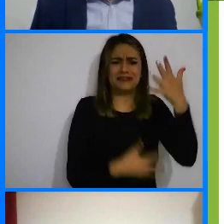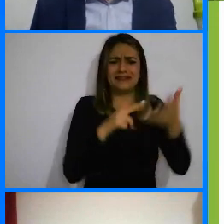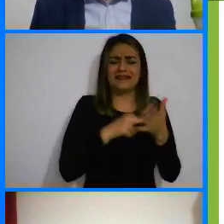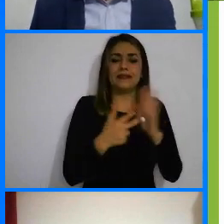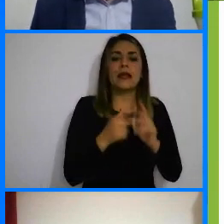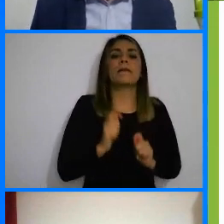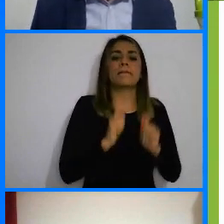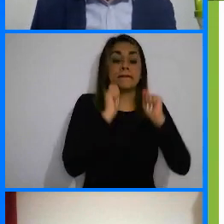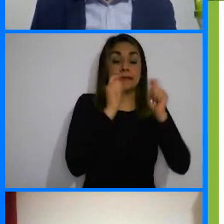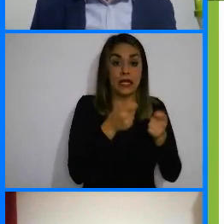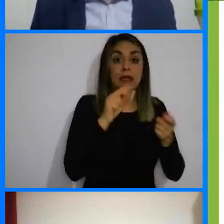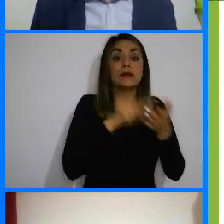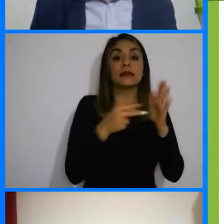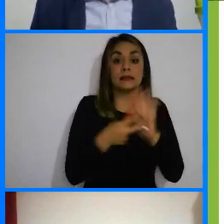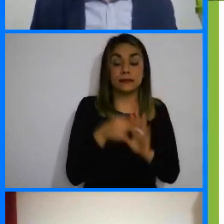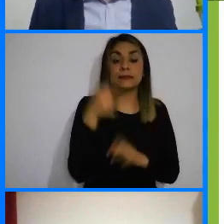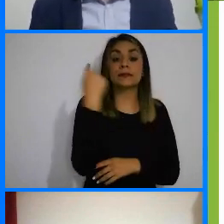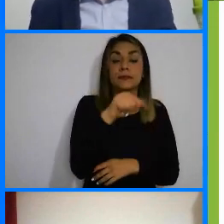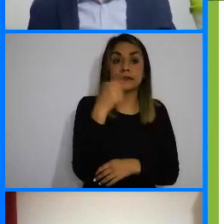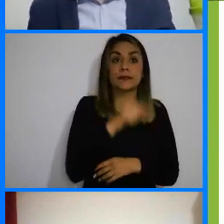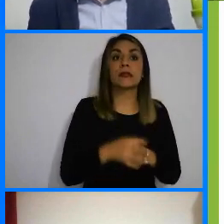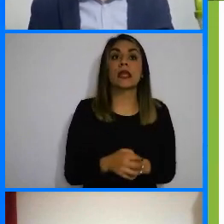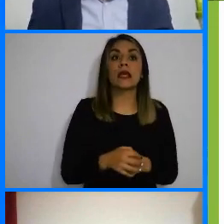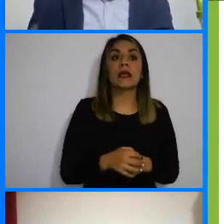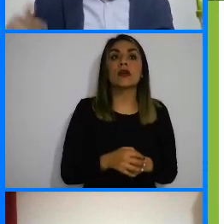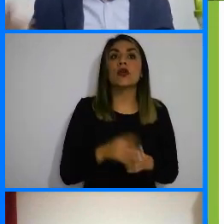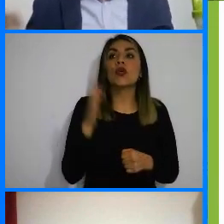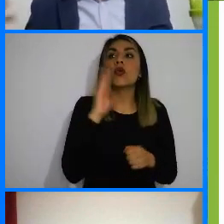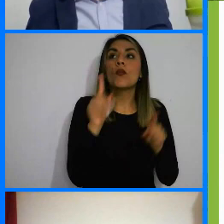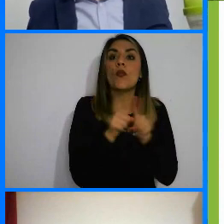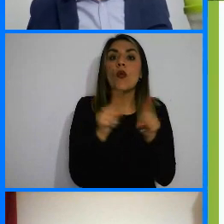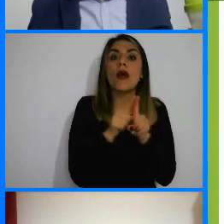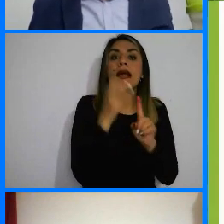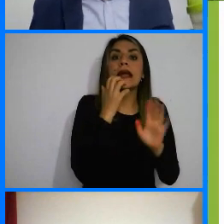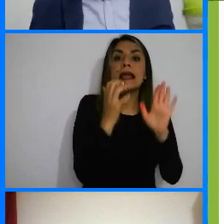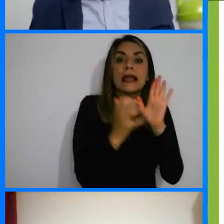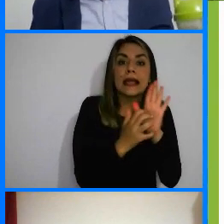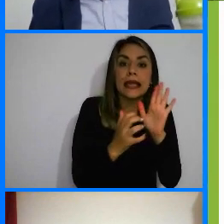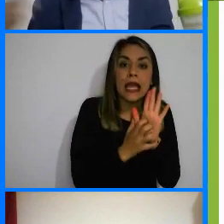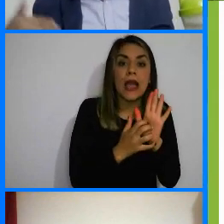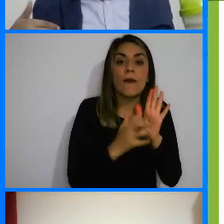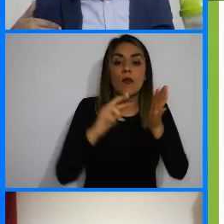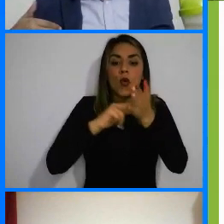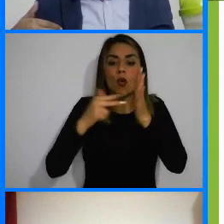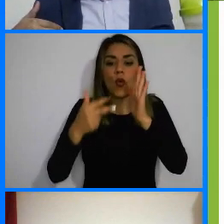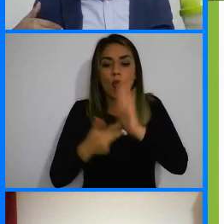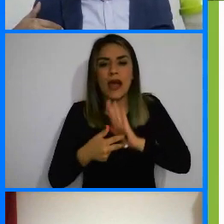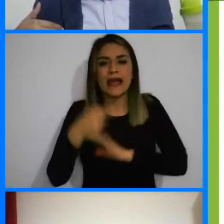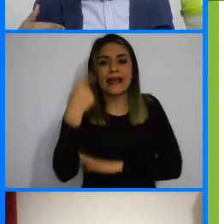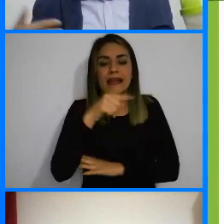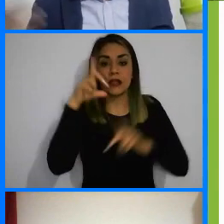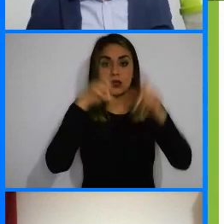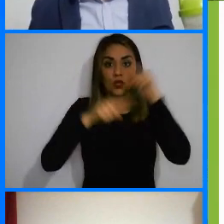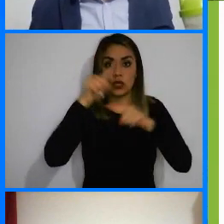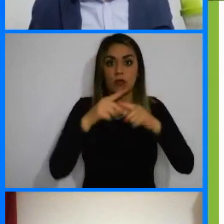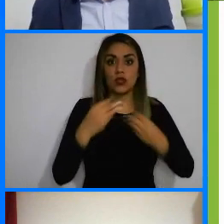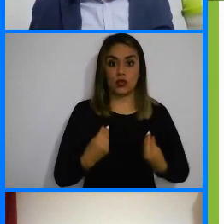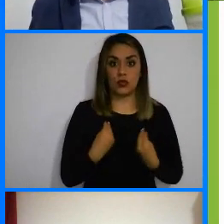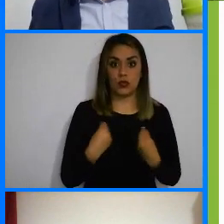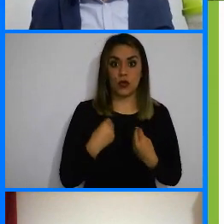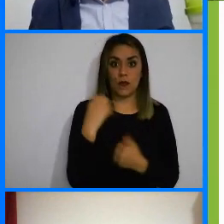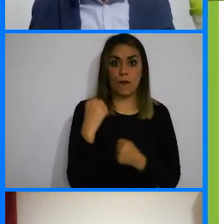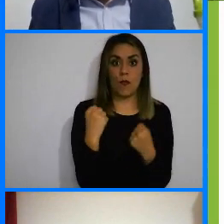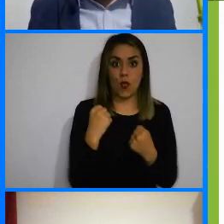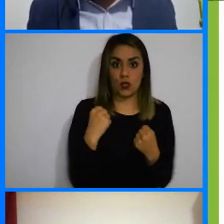partir de la tipificación o la definición de turista. Si yo vivo en Bogotá y voy a